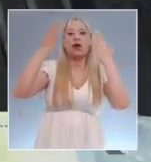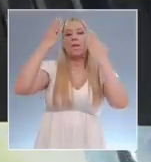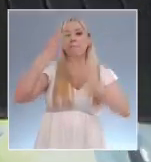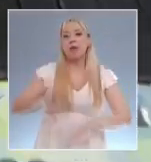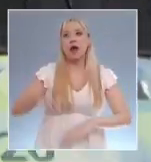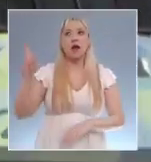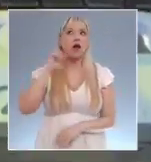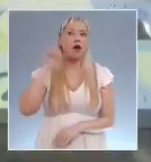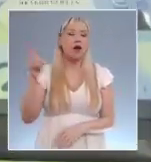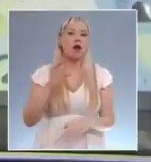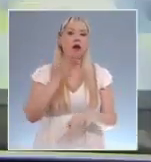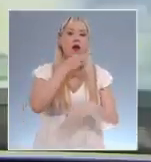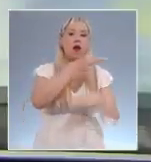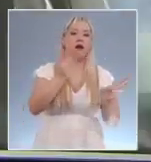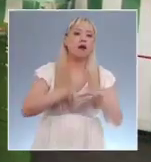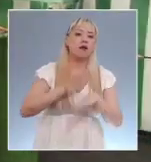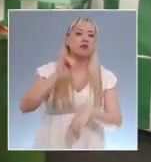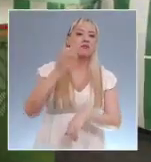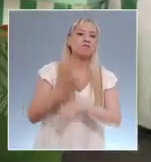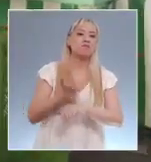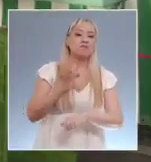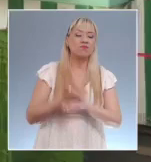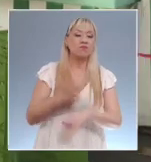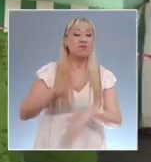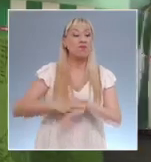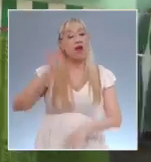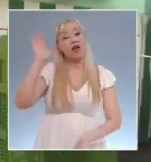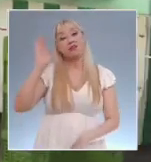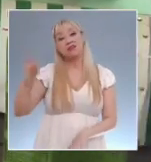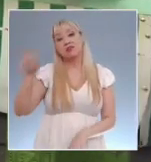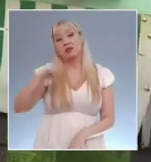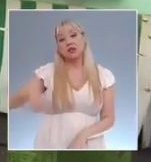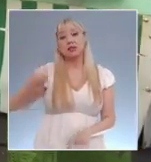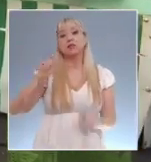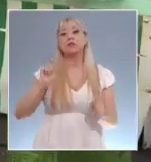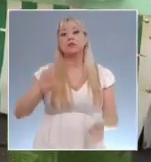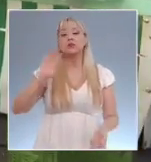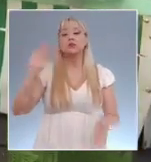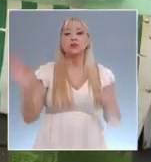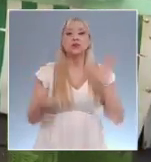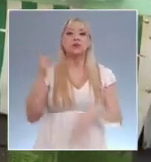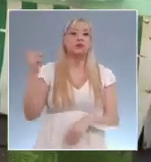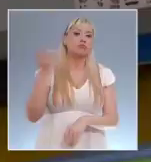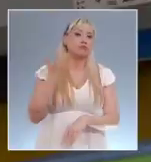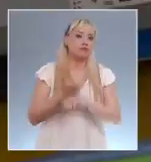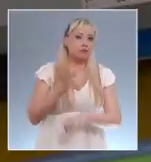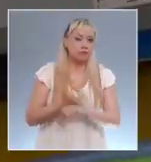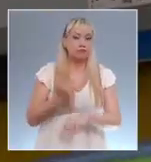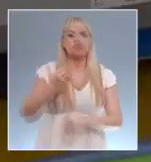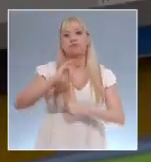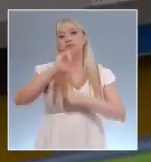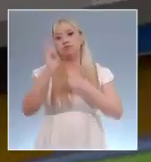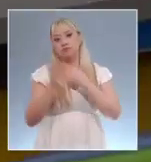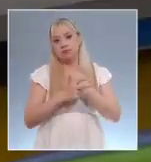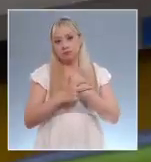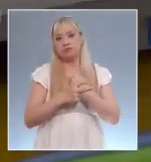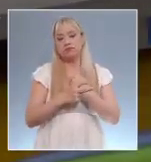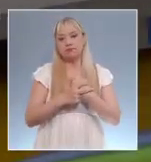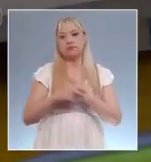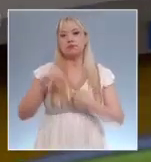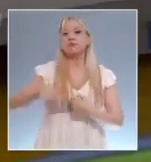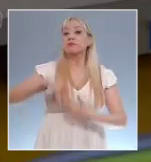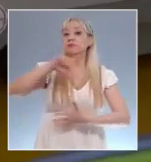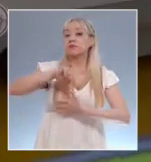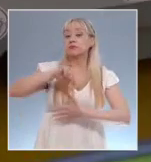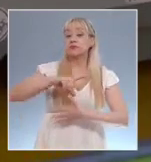concentra en las regiones con mayores recursos económicos del planeta, Norteamérica y Europa. América Latina fue la única región donde hubo un aumento